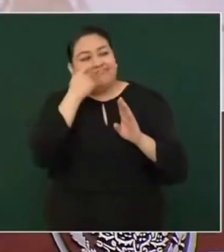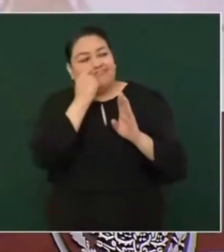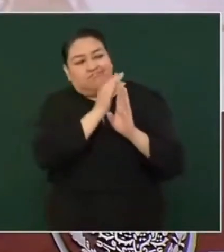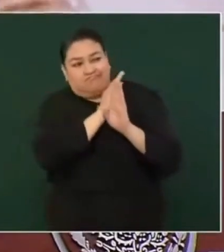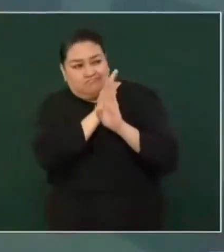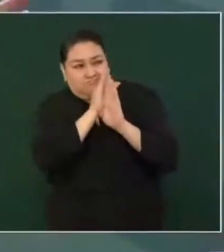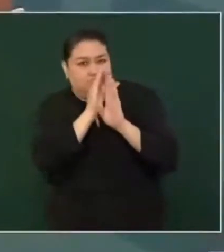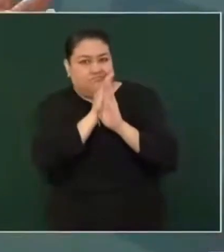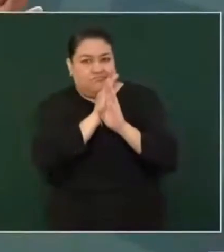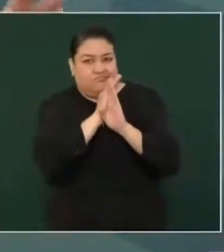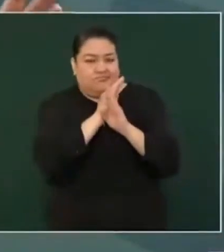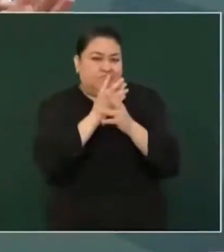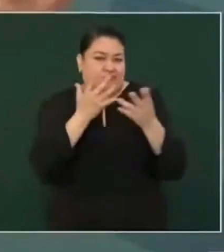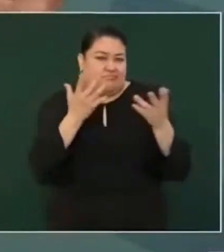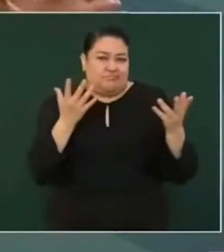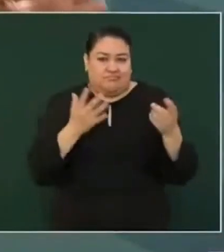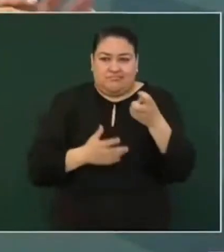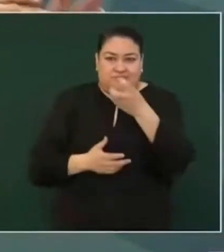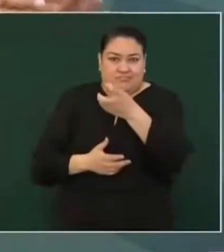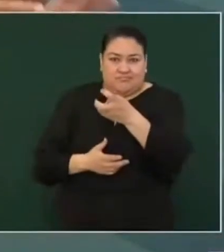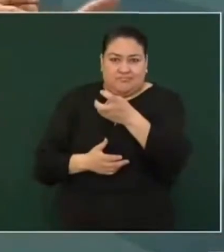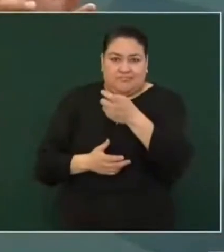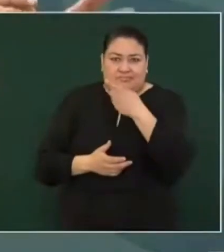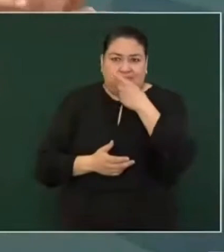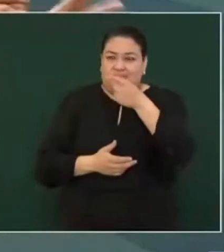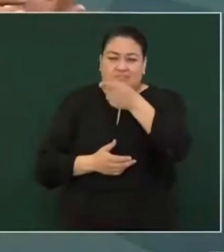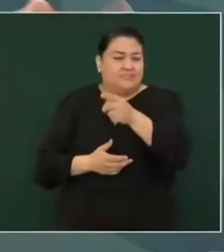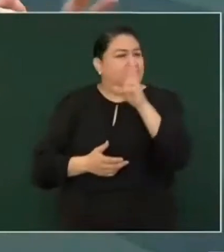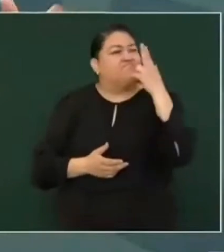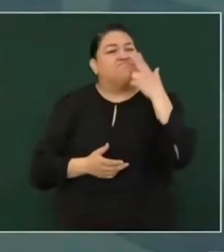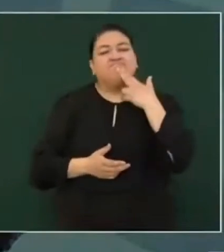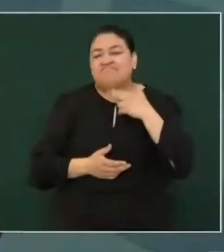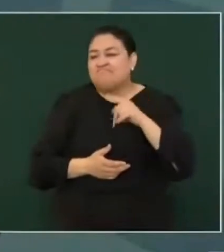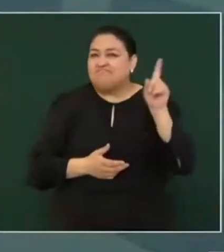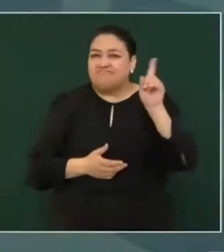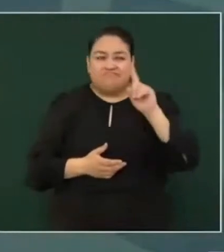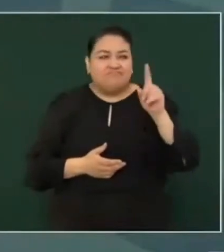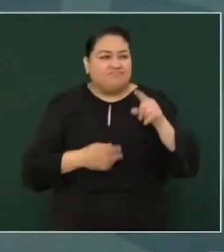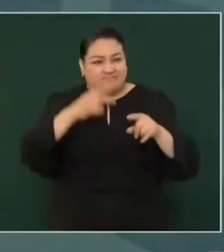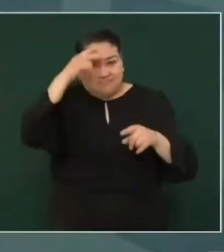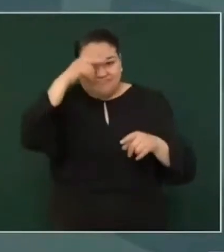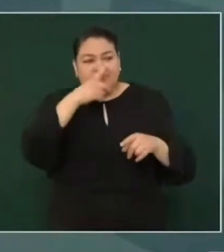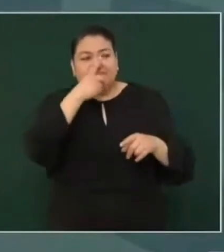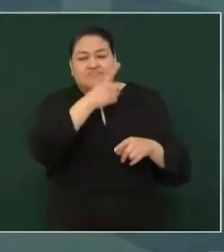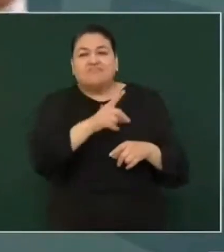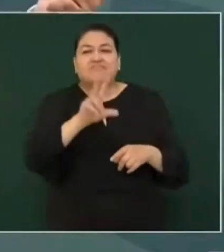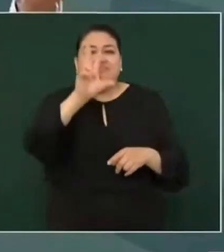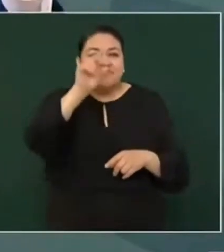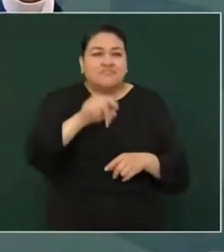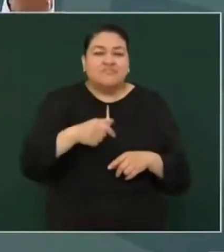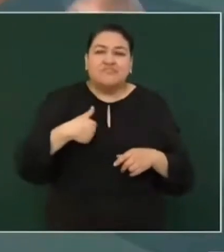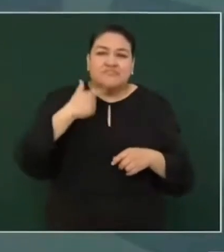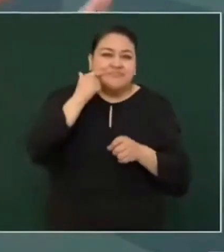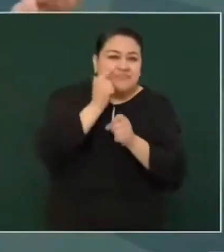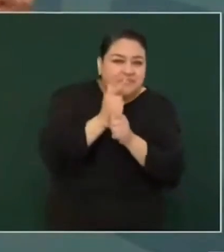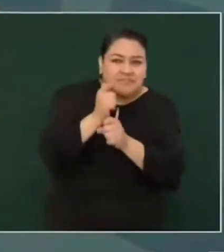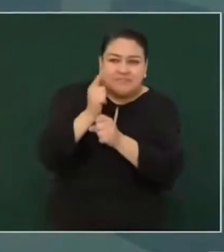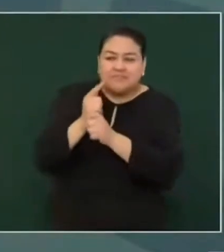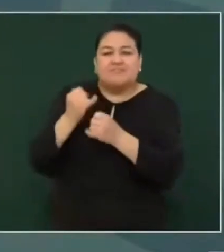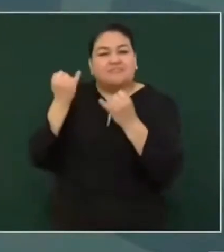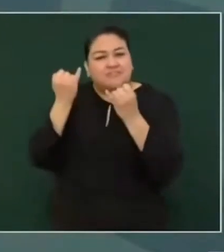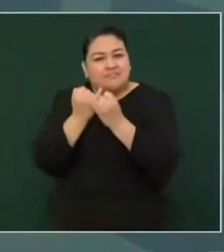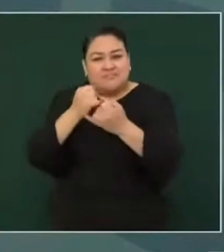Entonces, eso nosotros decimos, no funciona. Ya lo hemos observado en